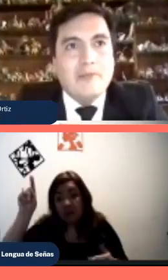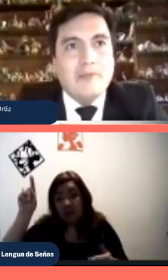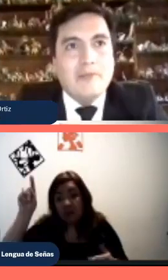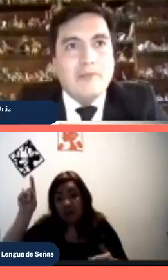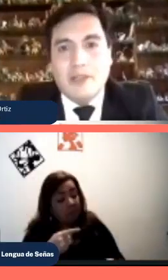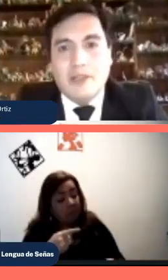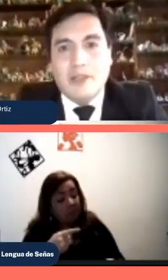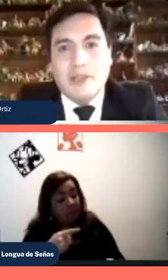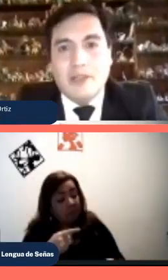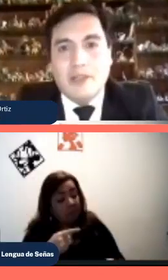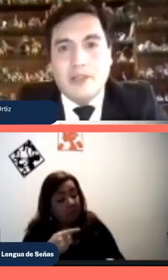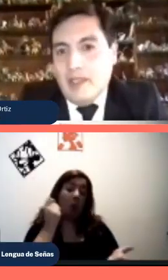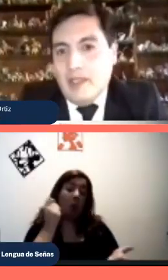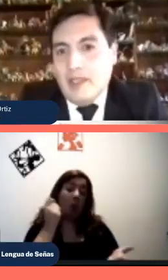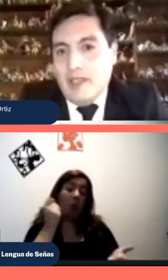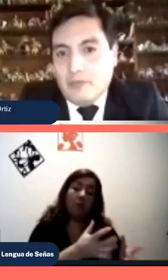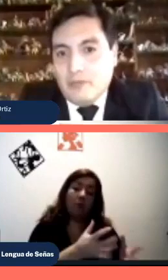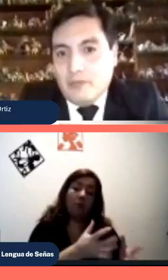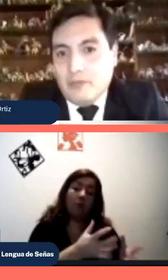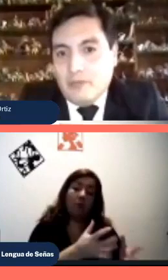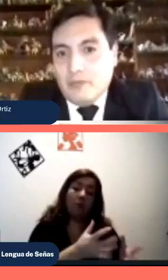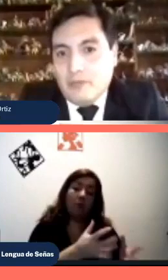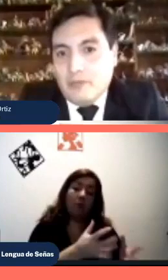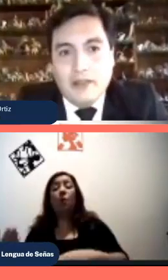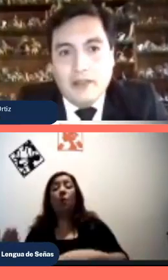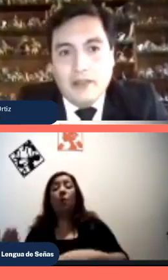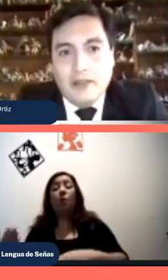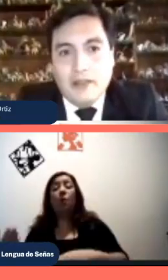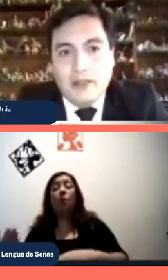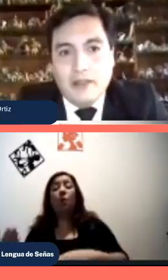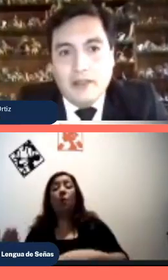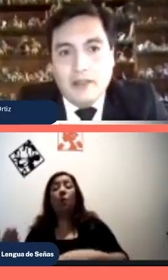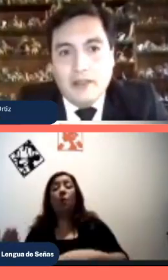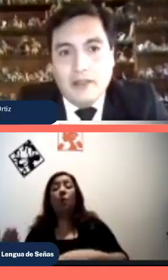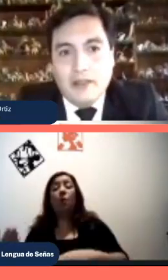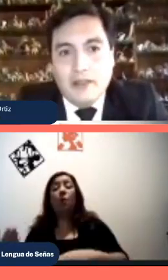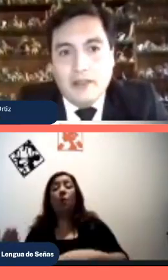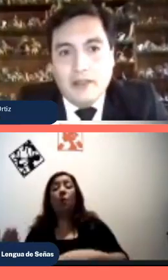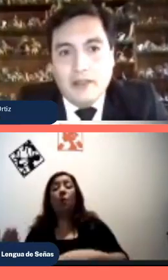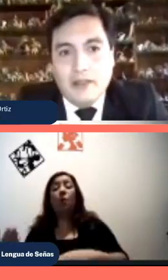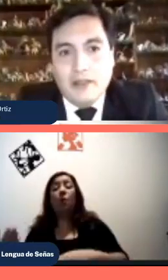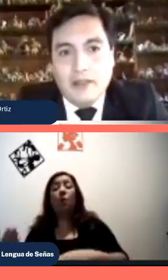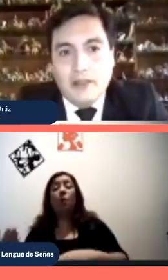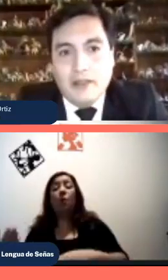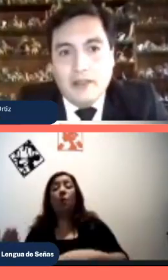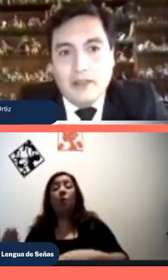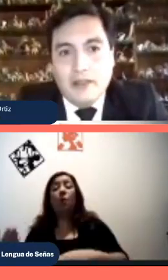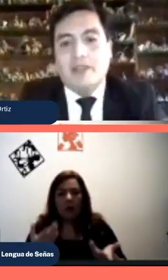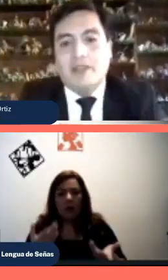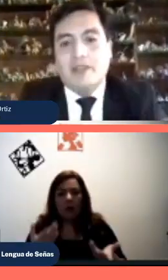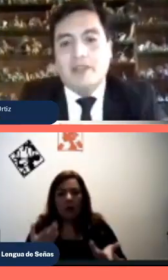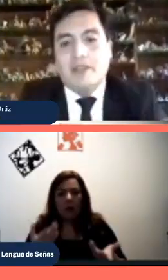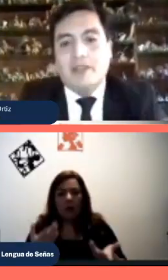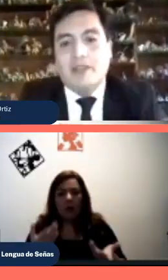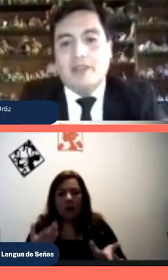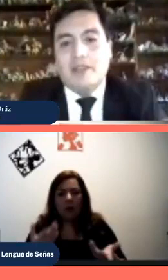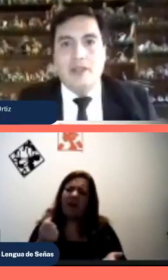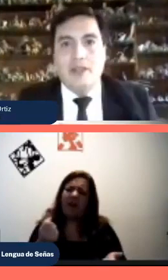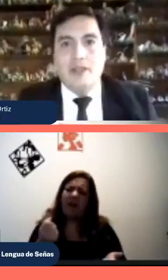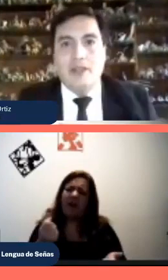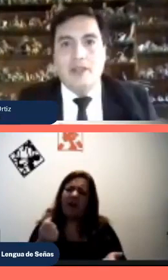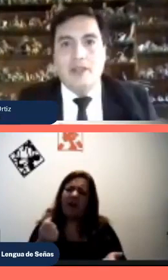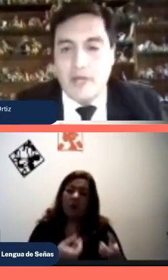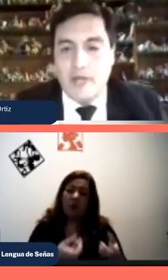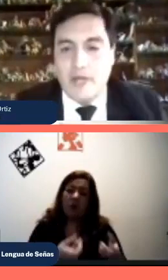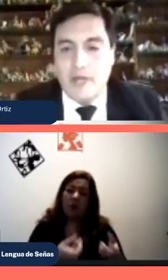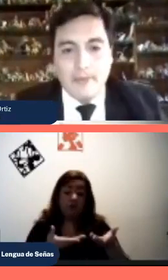Pero este turista alemán, una vez que llega a su patria, Alemania, quería saber el valor efectivo que tenía esta pieza, esta suerte de joya que se